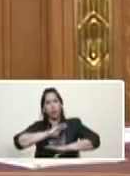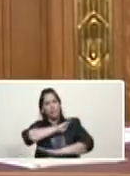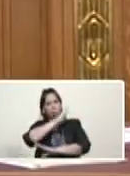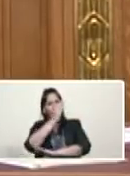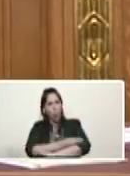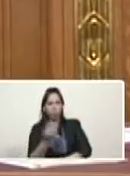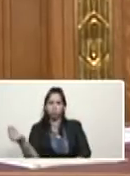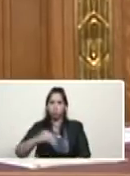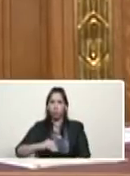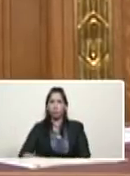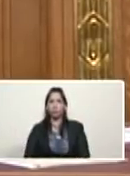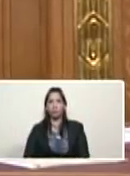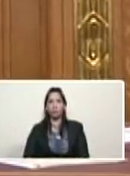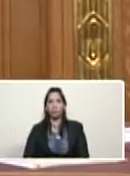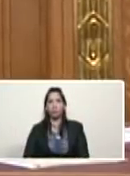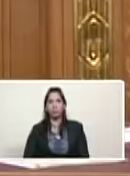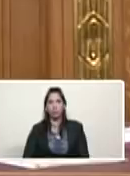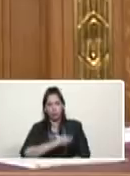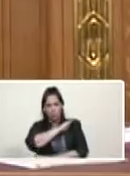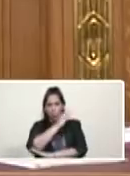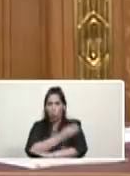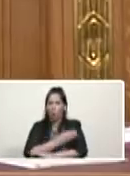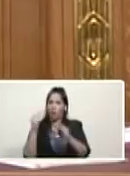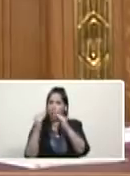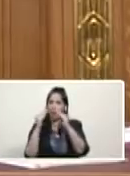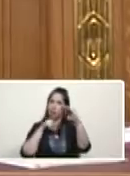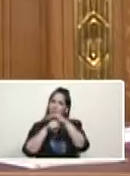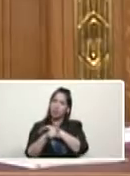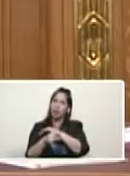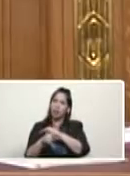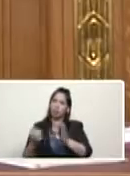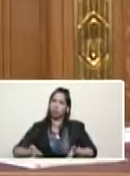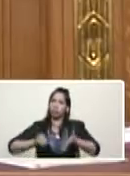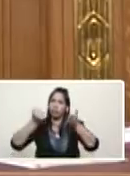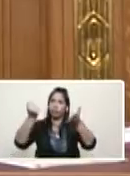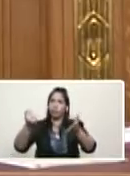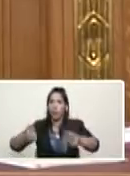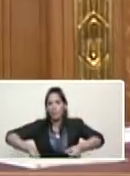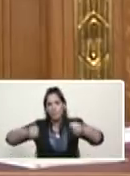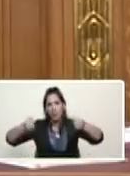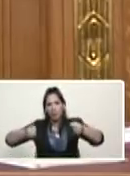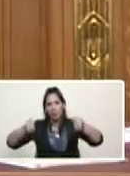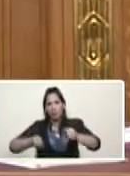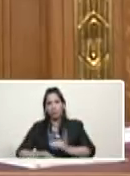Fortalezcamos al hogar con el abastecimiento del mercado oportuno.